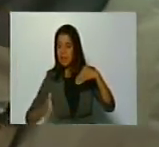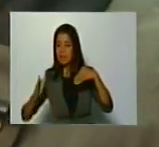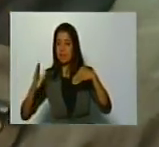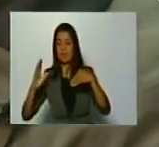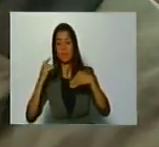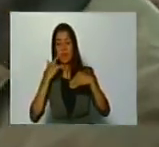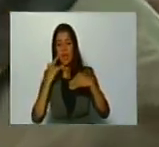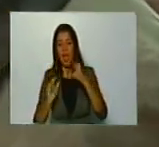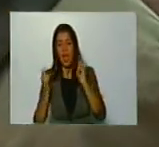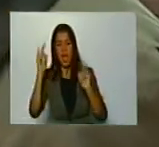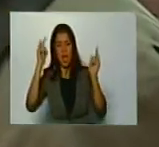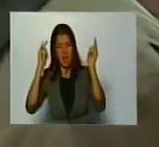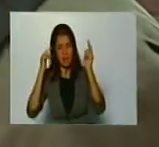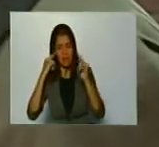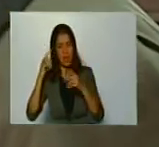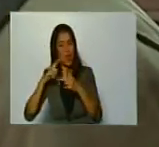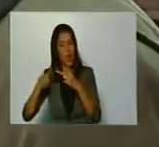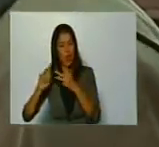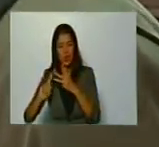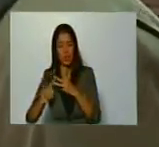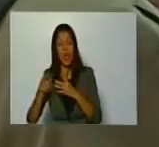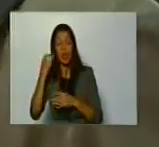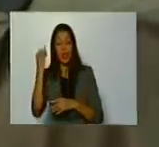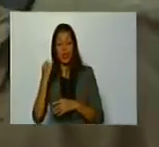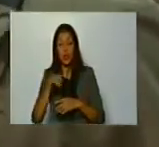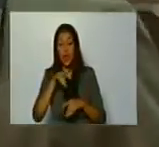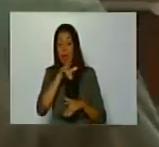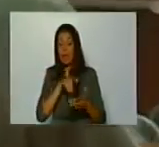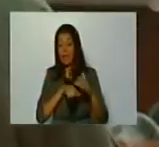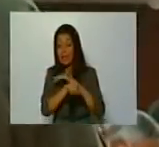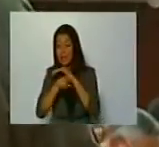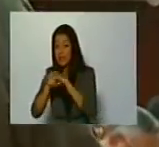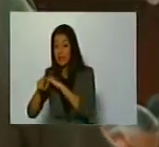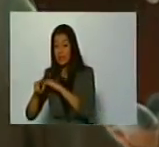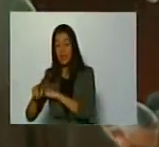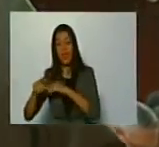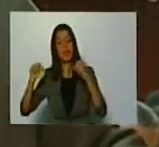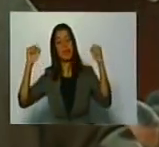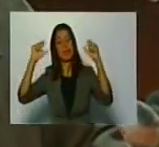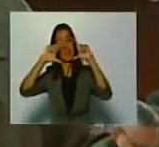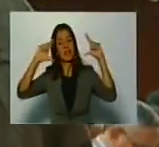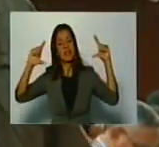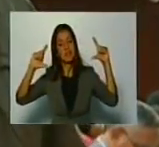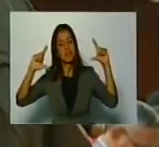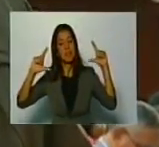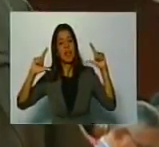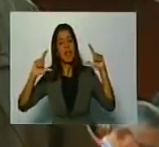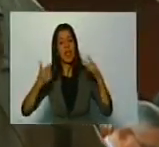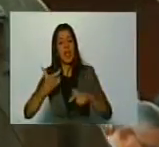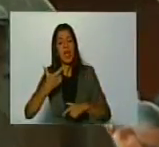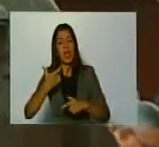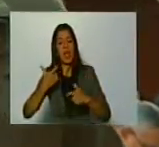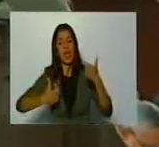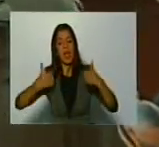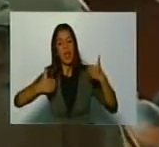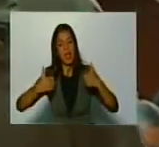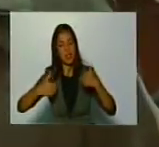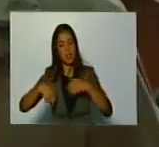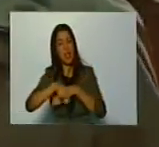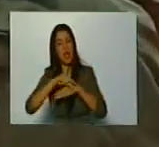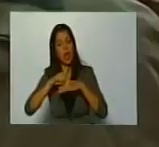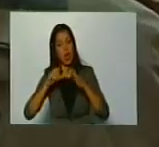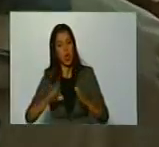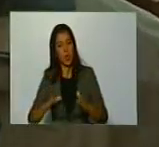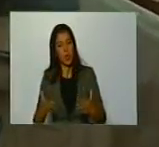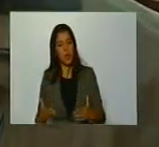hasta Sucre, de Sucre al Zulia. Esa era la propuesta principal de un candidato a gobernador. Por Dios, el mundo debe